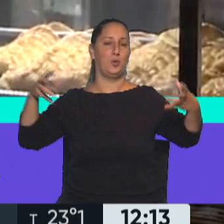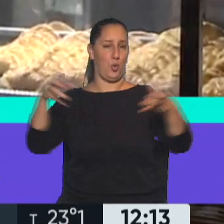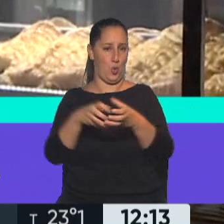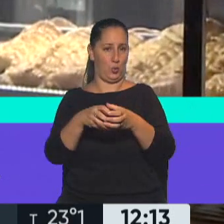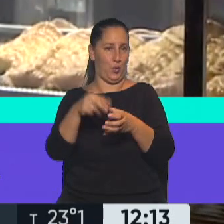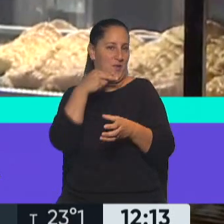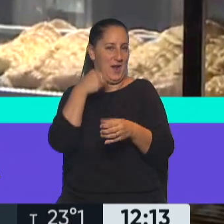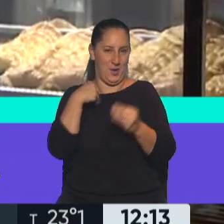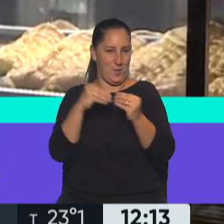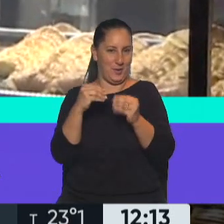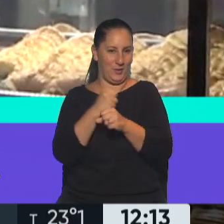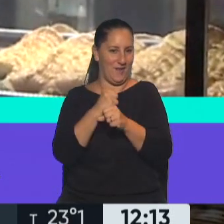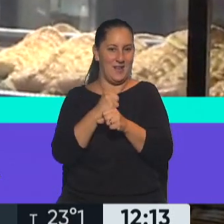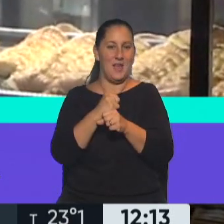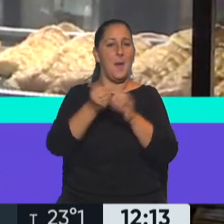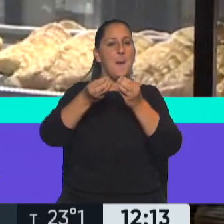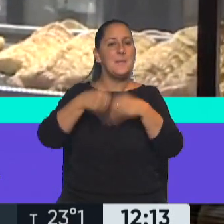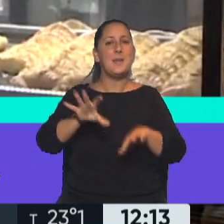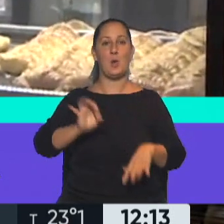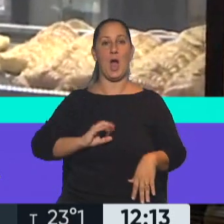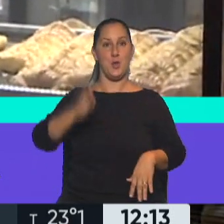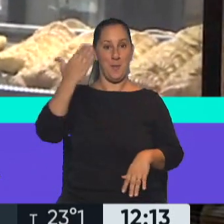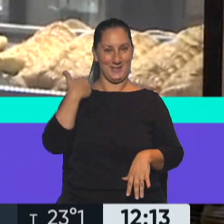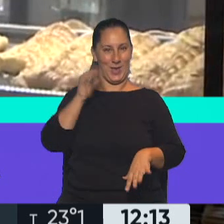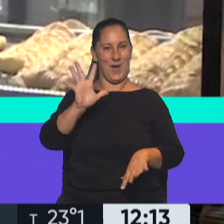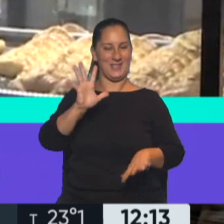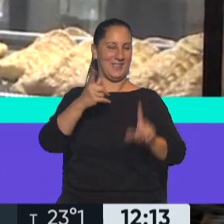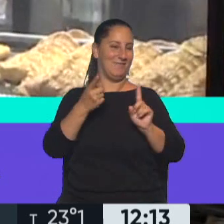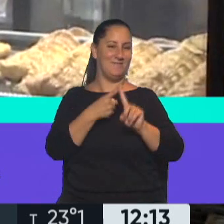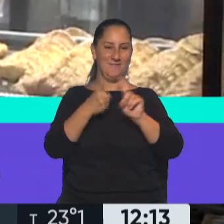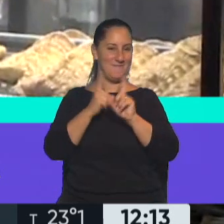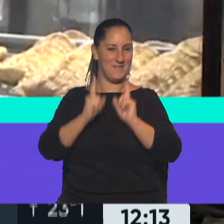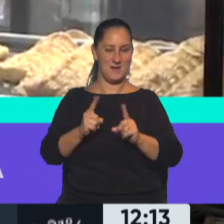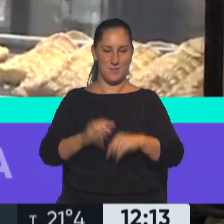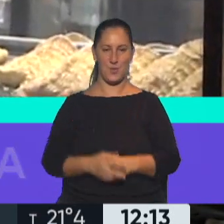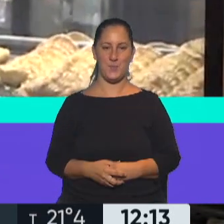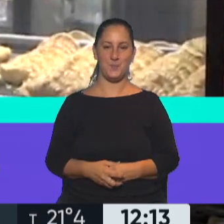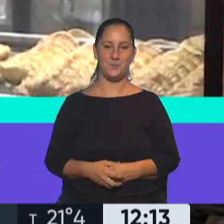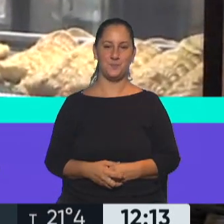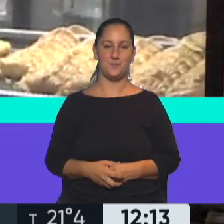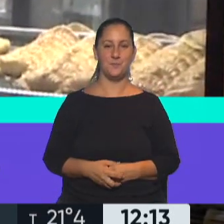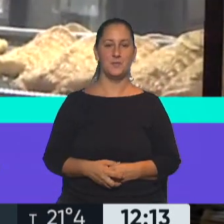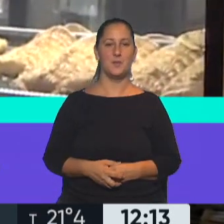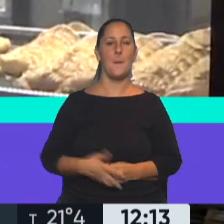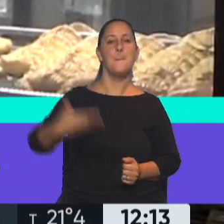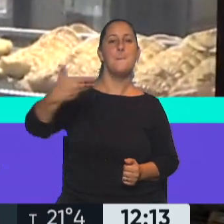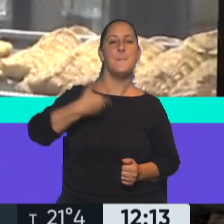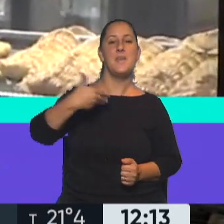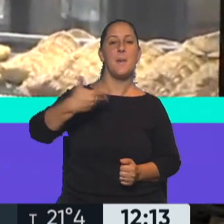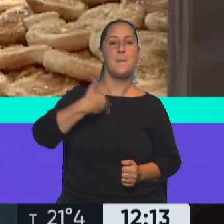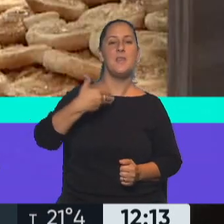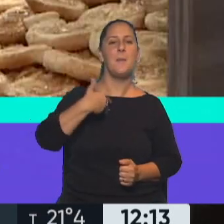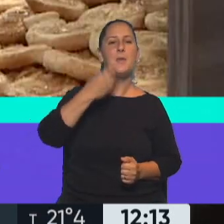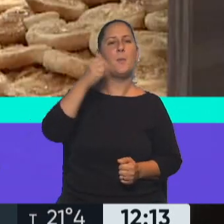algo que empezamos a hacer el año pasado. Y bueno, me van pidiendo a mí porque han probado